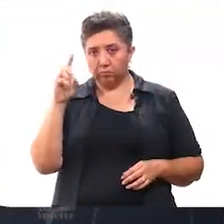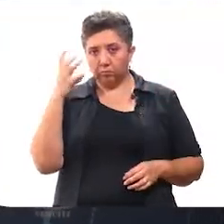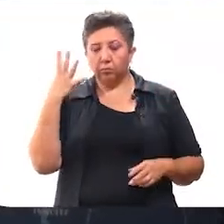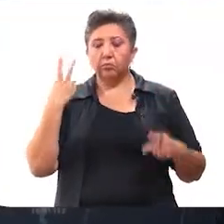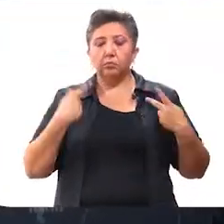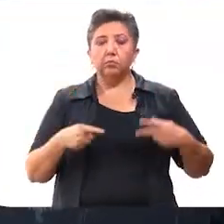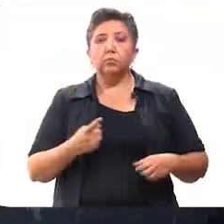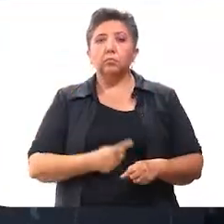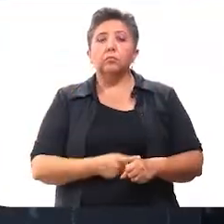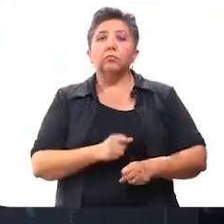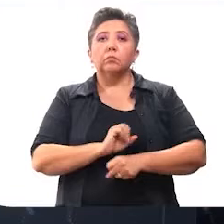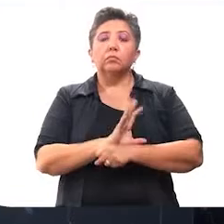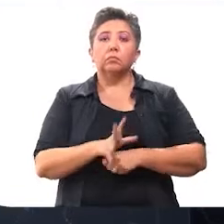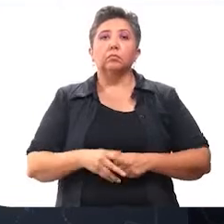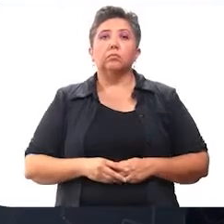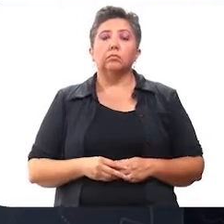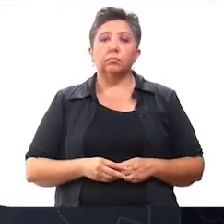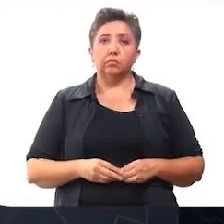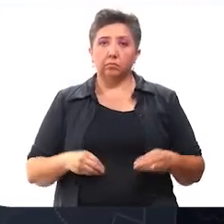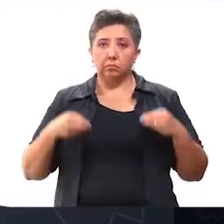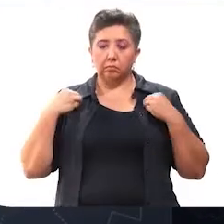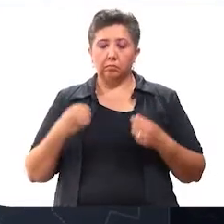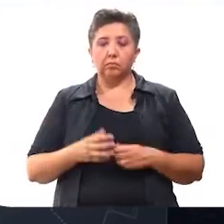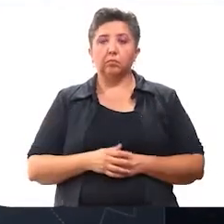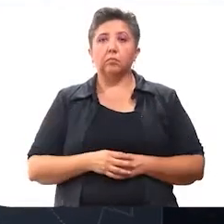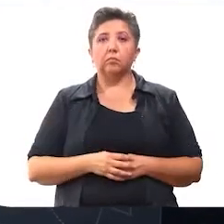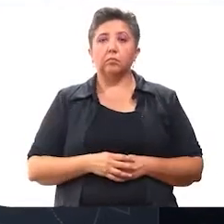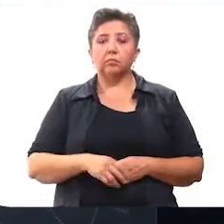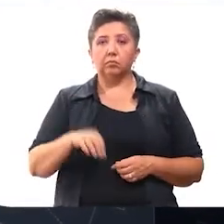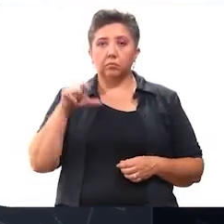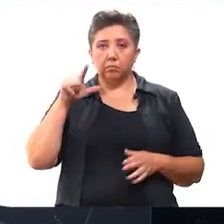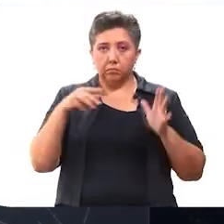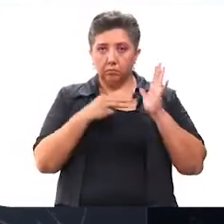68.534 personas contagiadas de coronavirus que viven